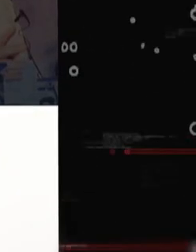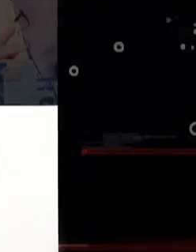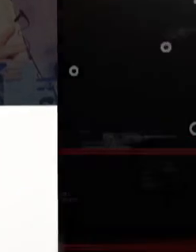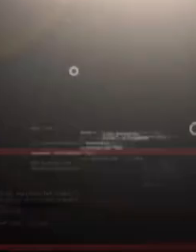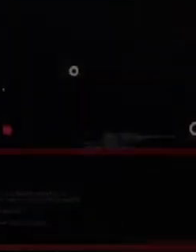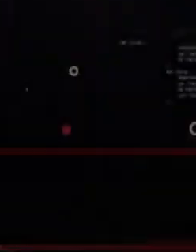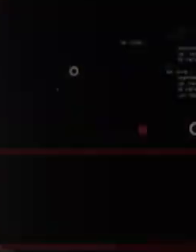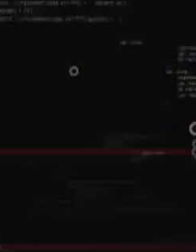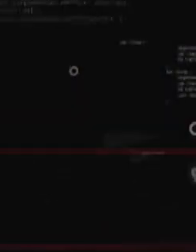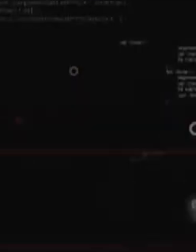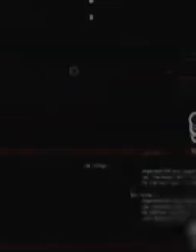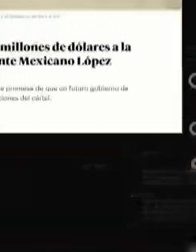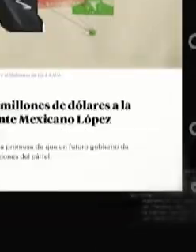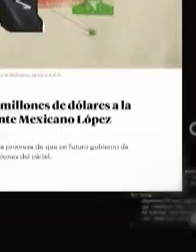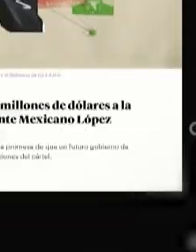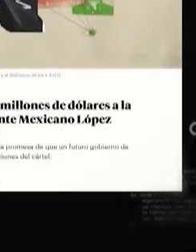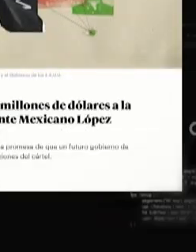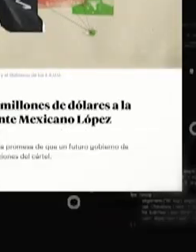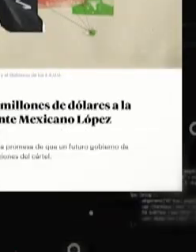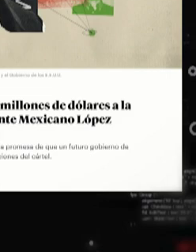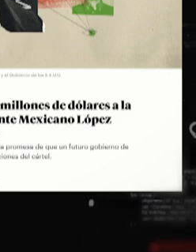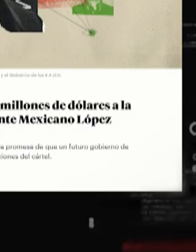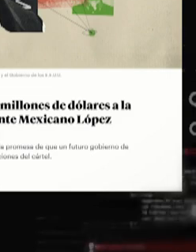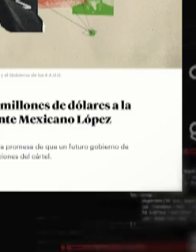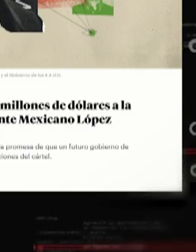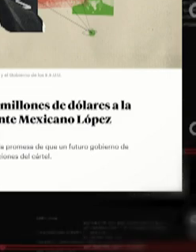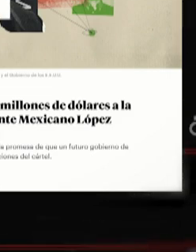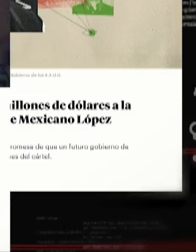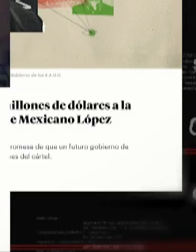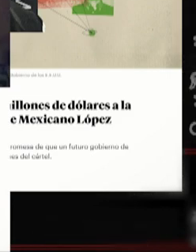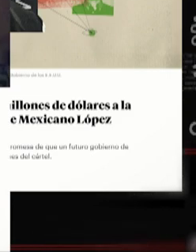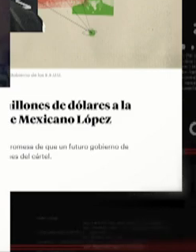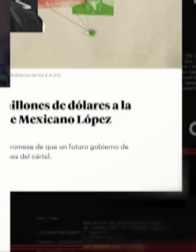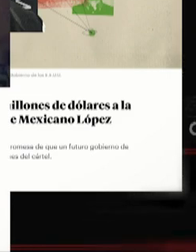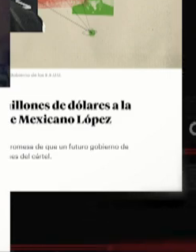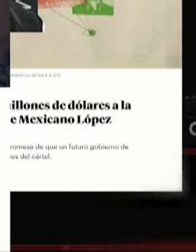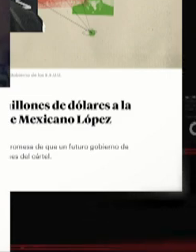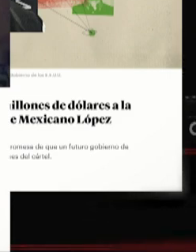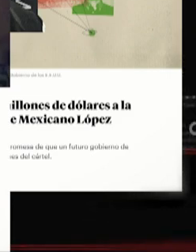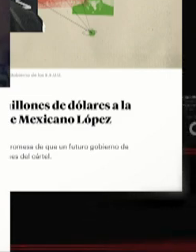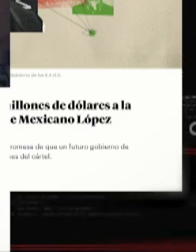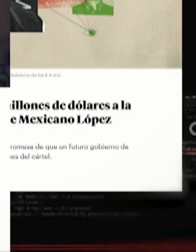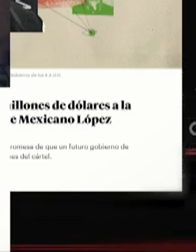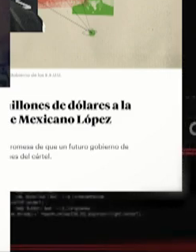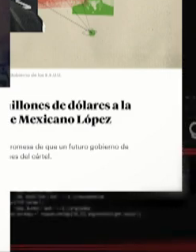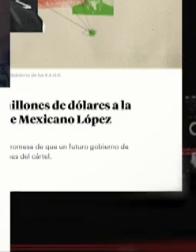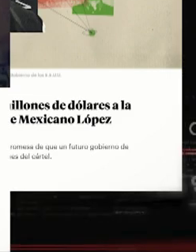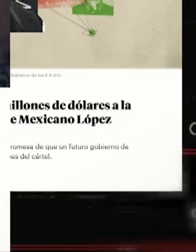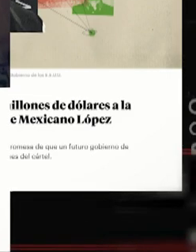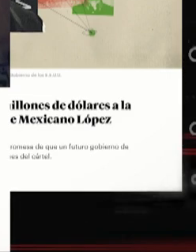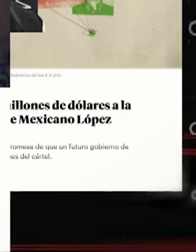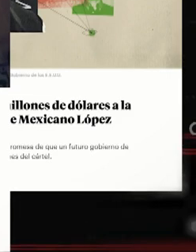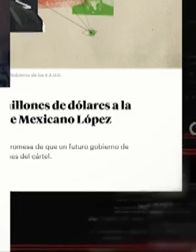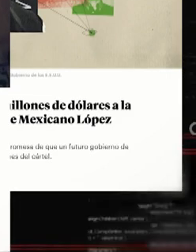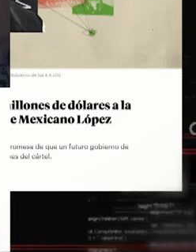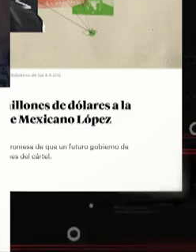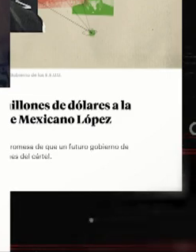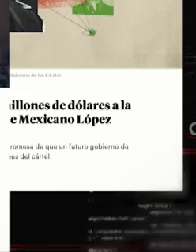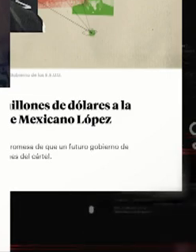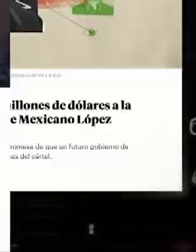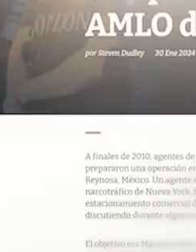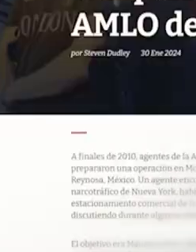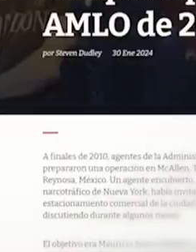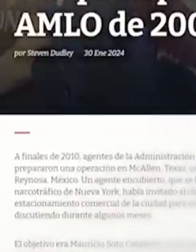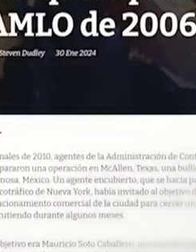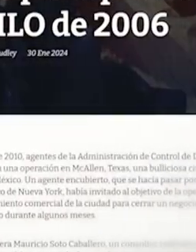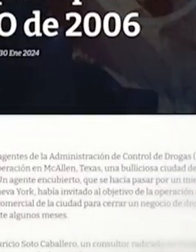Crime, publicaron de manera sincronizada tres trabajos periodísticos que tomaban como base una investigación de la DEA